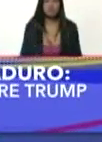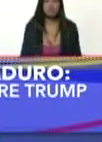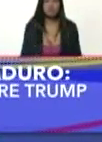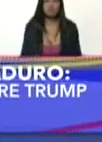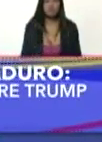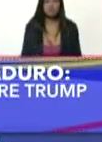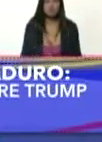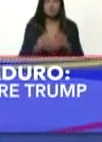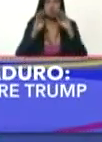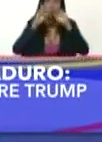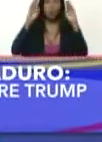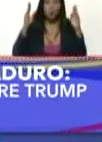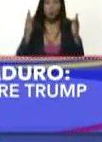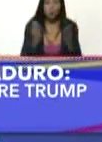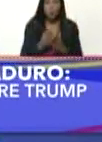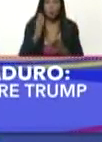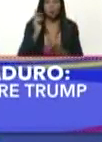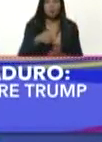Todo el mundo,